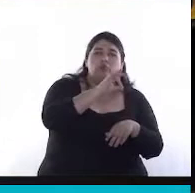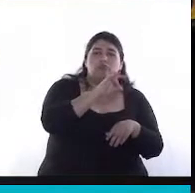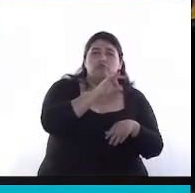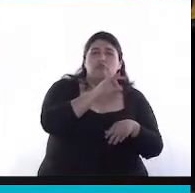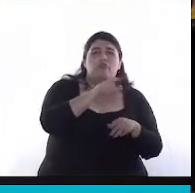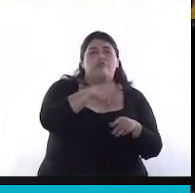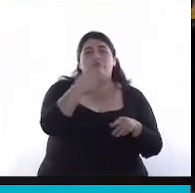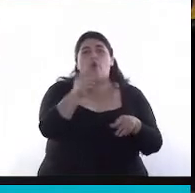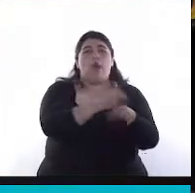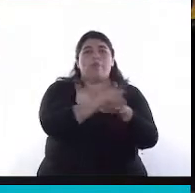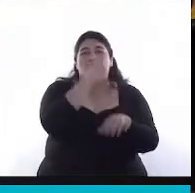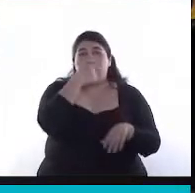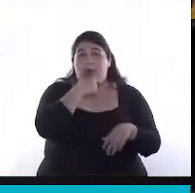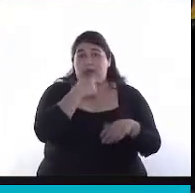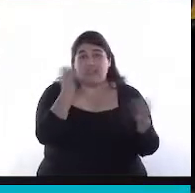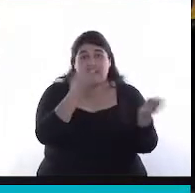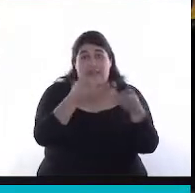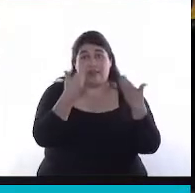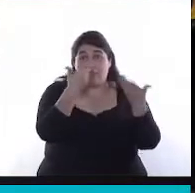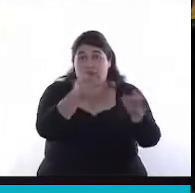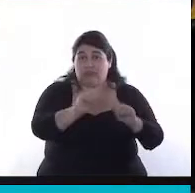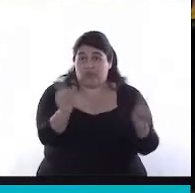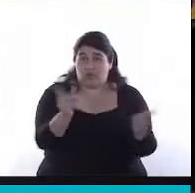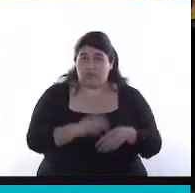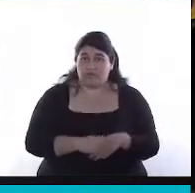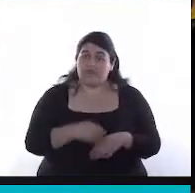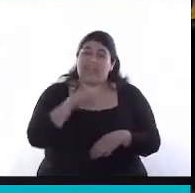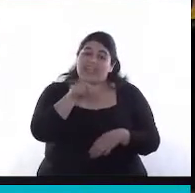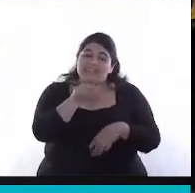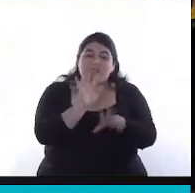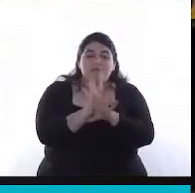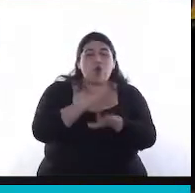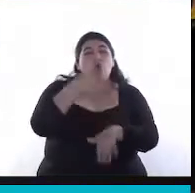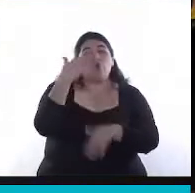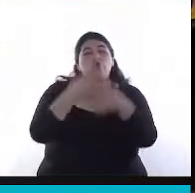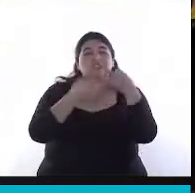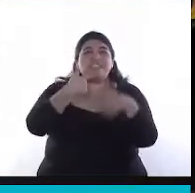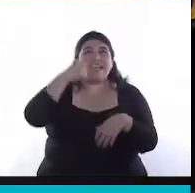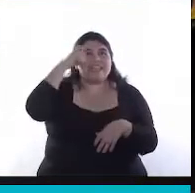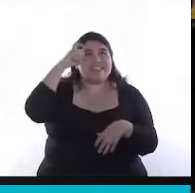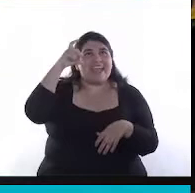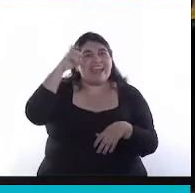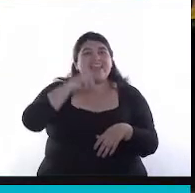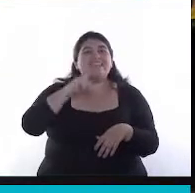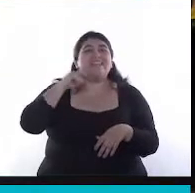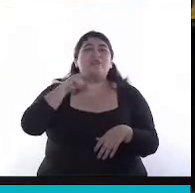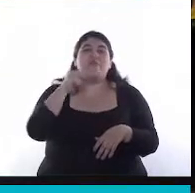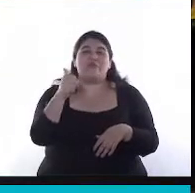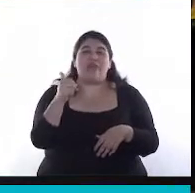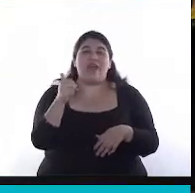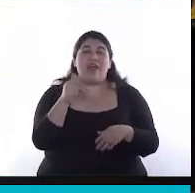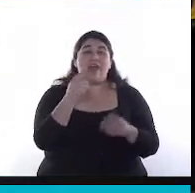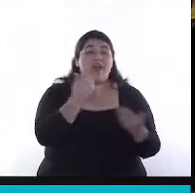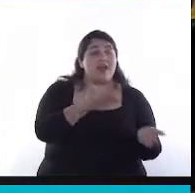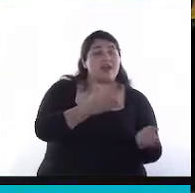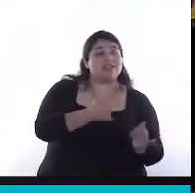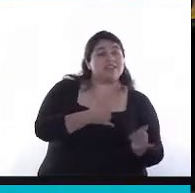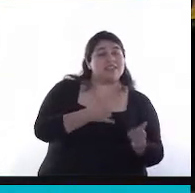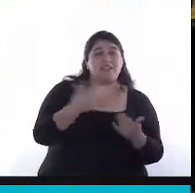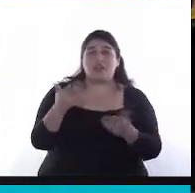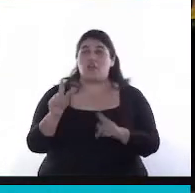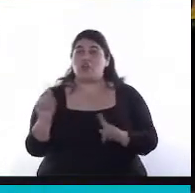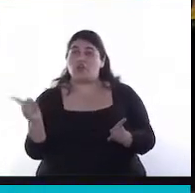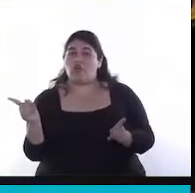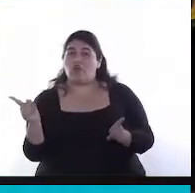macri esa es la justicia selectiva la que decide hacer pelota a alguien por el